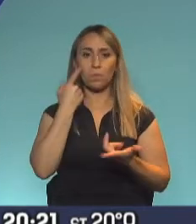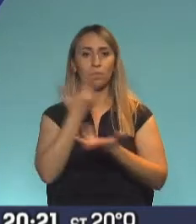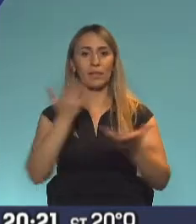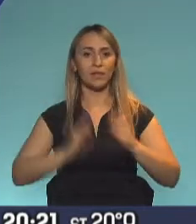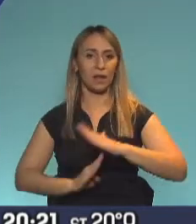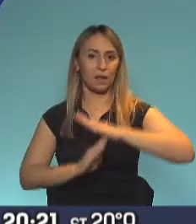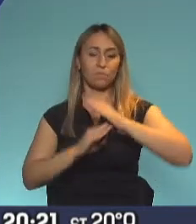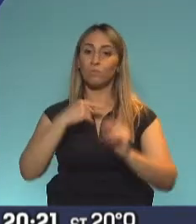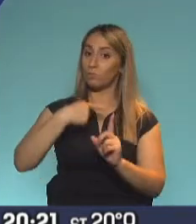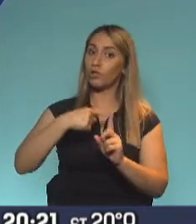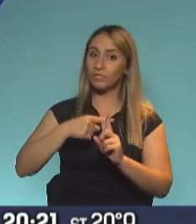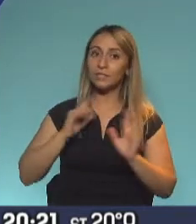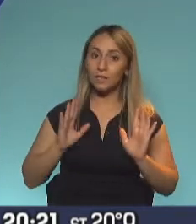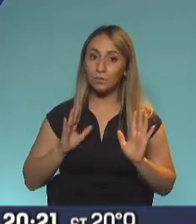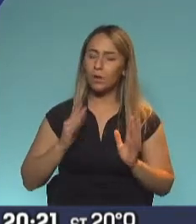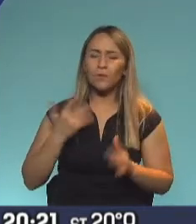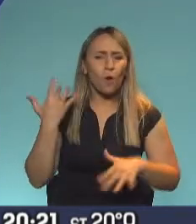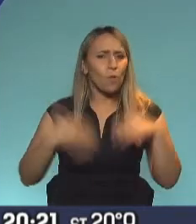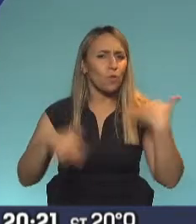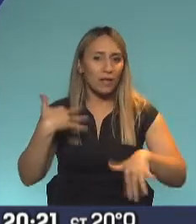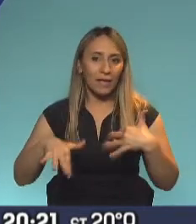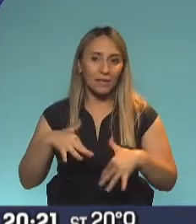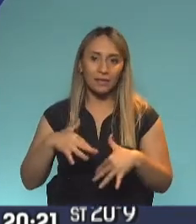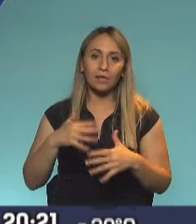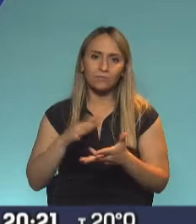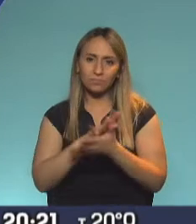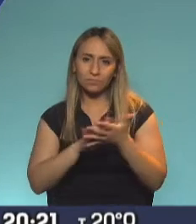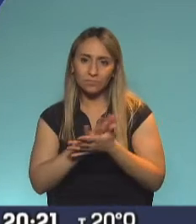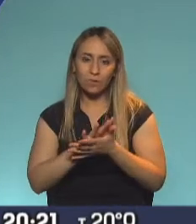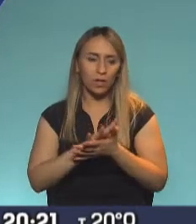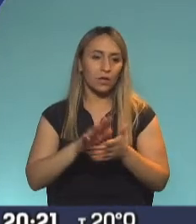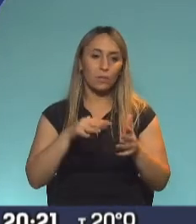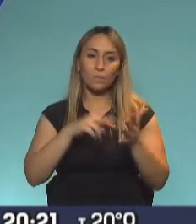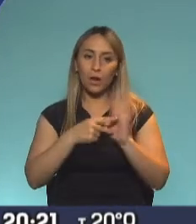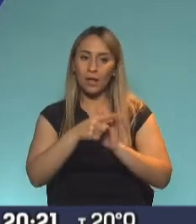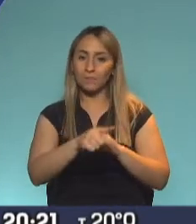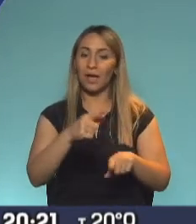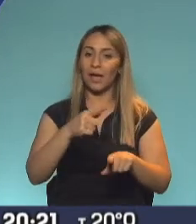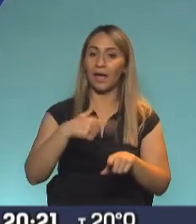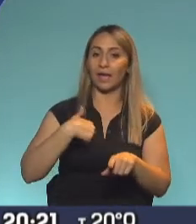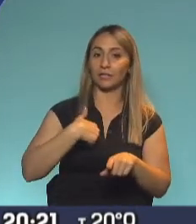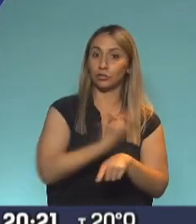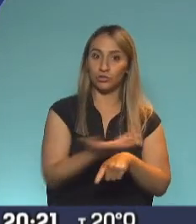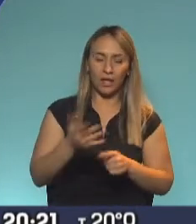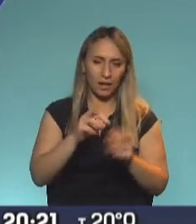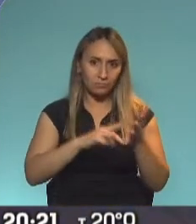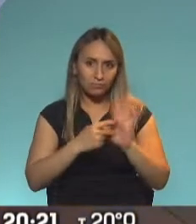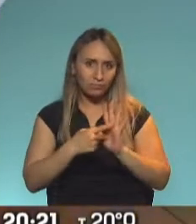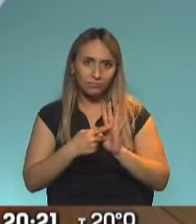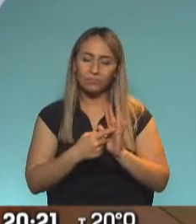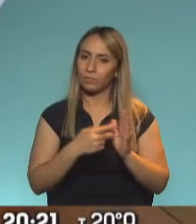muy positivo. Es urgente abordar los desequilibrios sociales. Bueno, es esto un poco, ¿no? El gobierno sabe